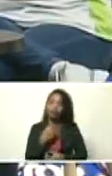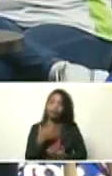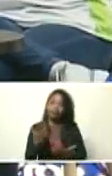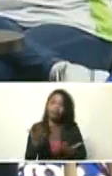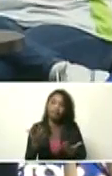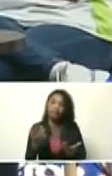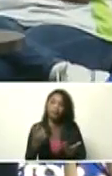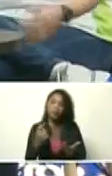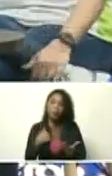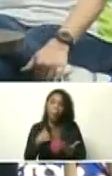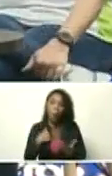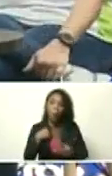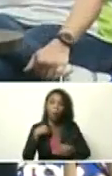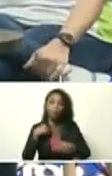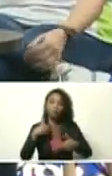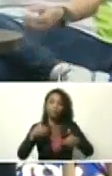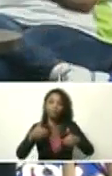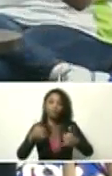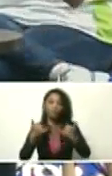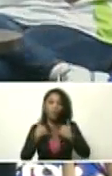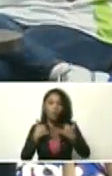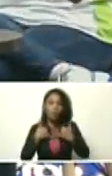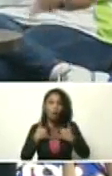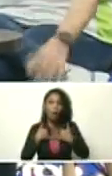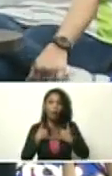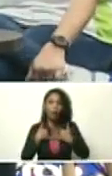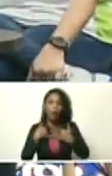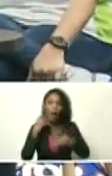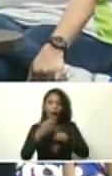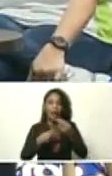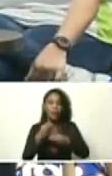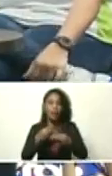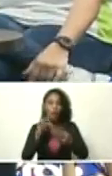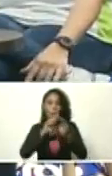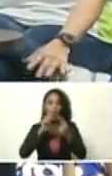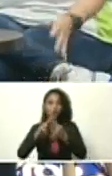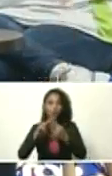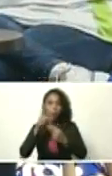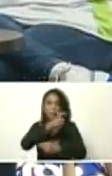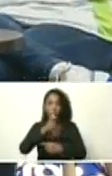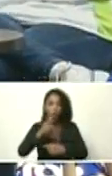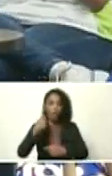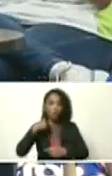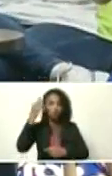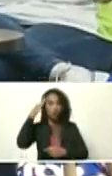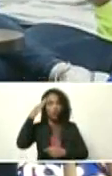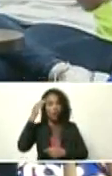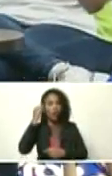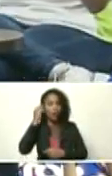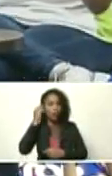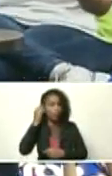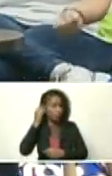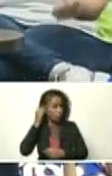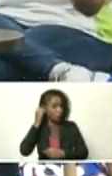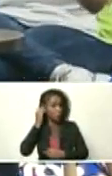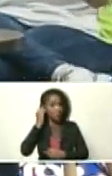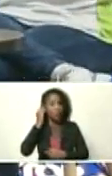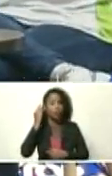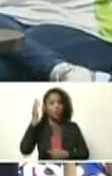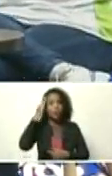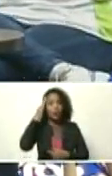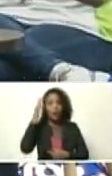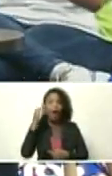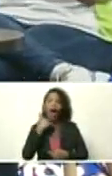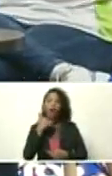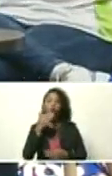me di la tarea de darle a conocer a todas las personas que yo sabía que, por ejemplo, si sabía que alguien estaba haciendo